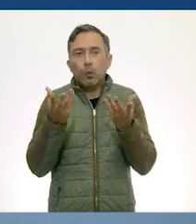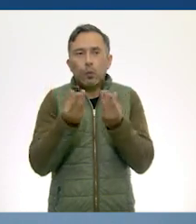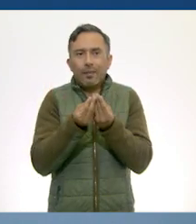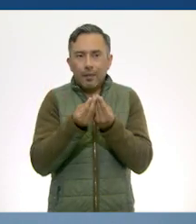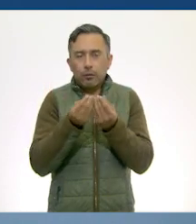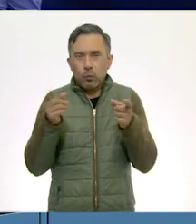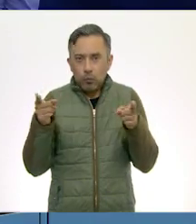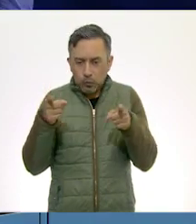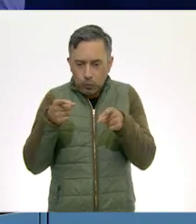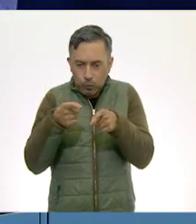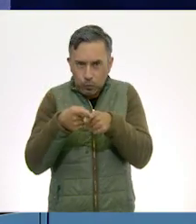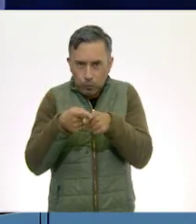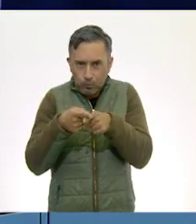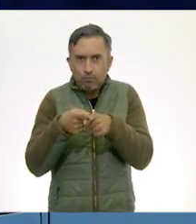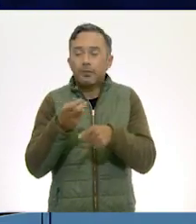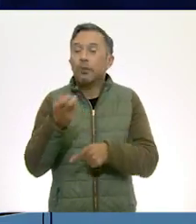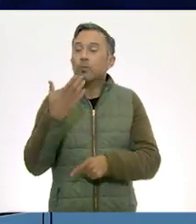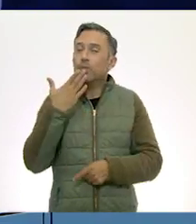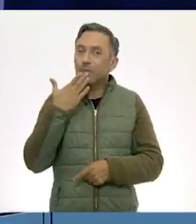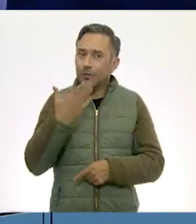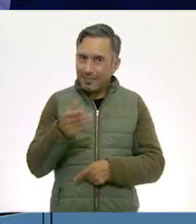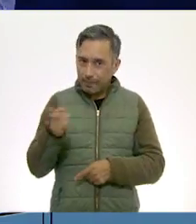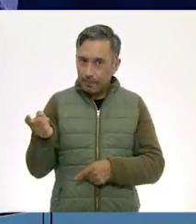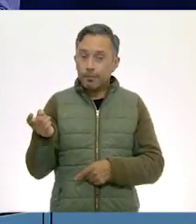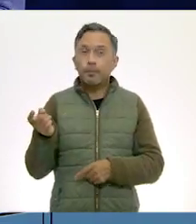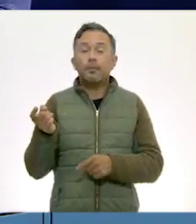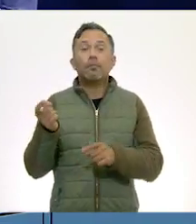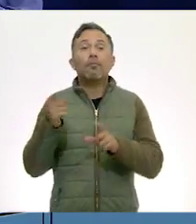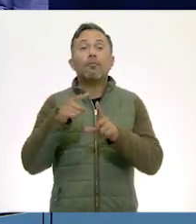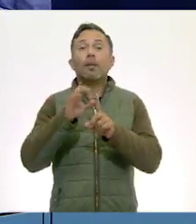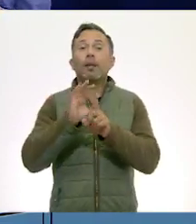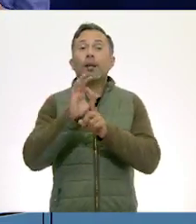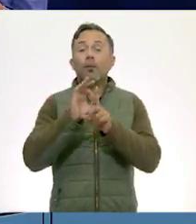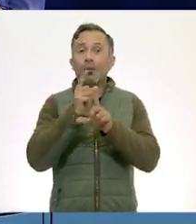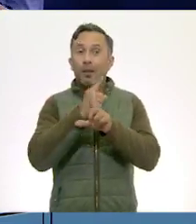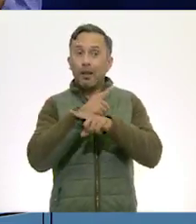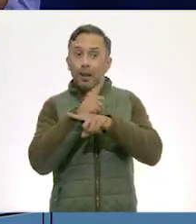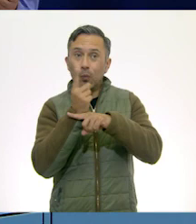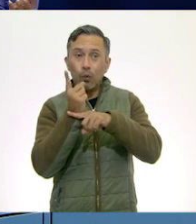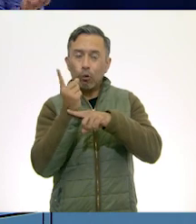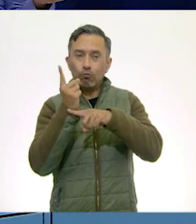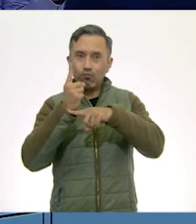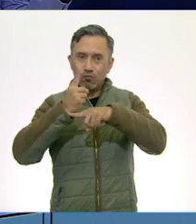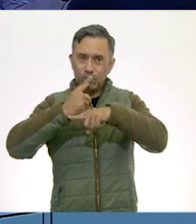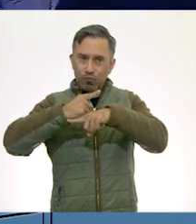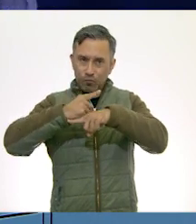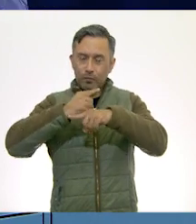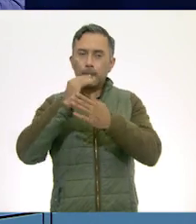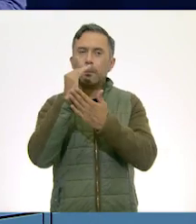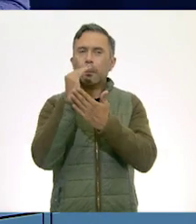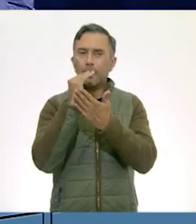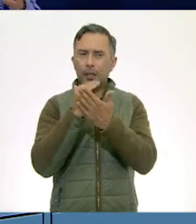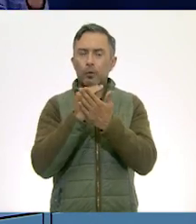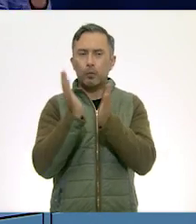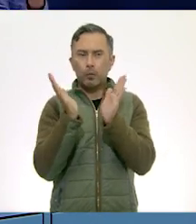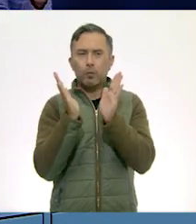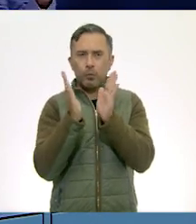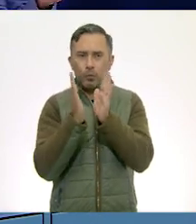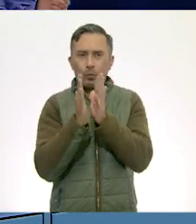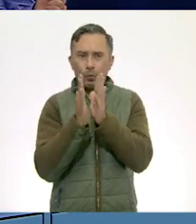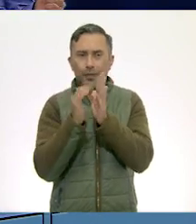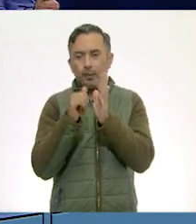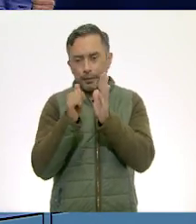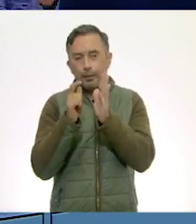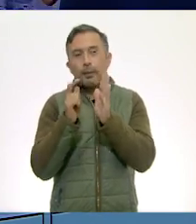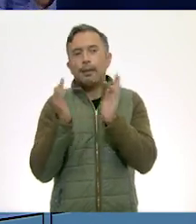bien, Ton. El ángulo es menor en estas rectas. Es ok. decir, están más cercanas una de